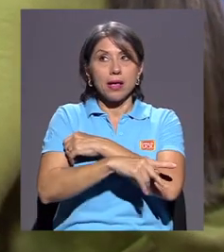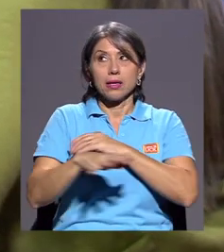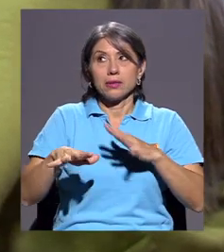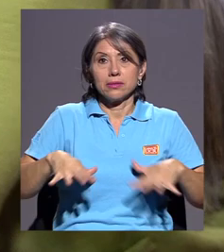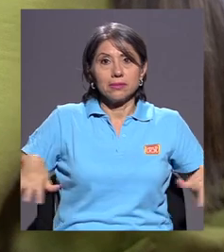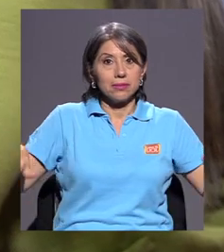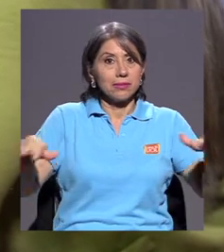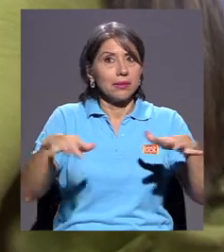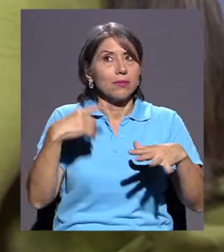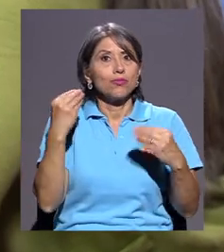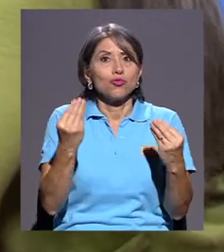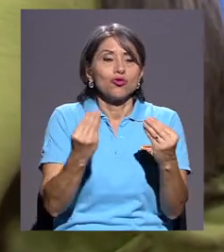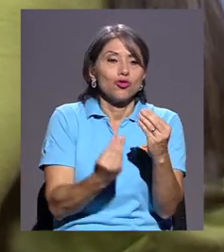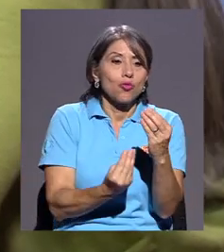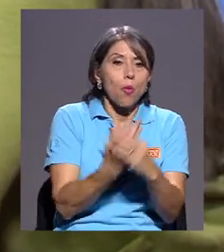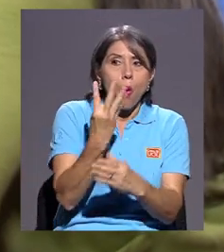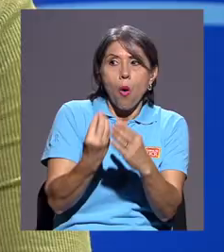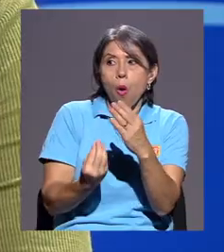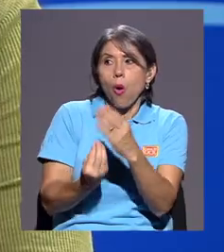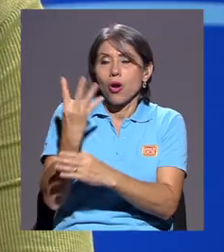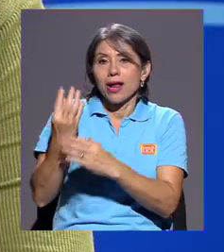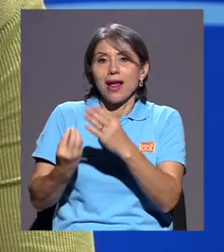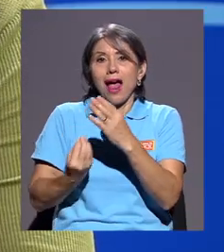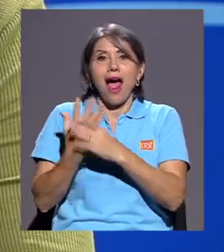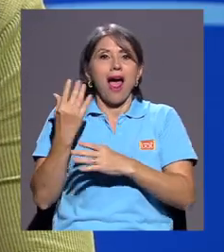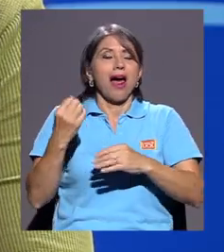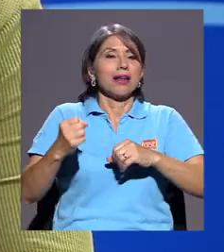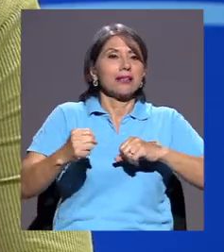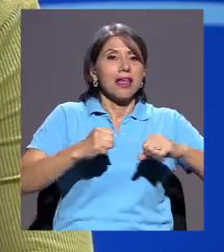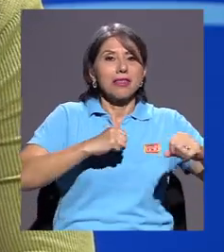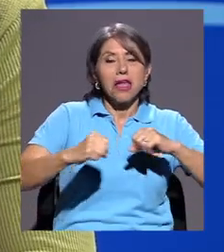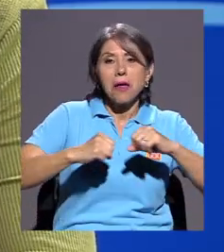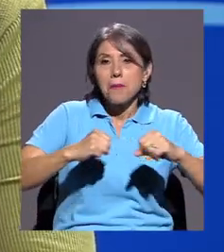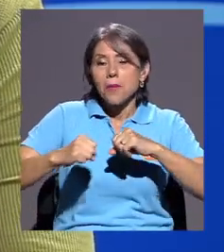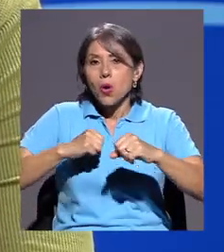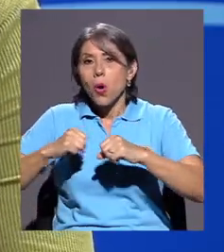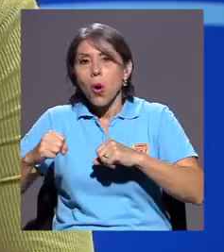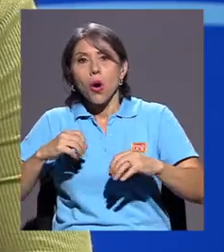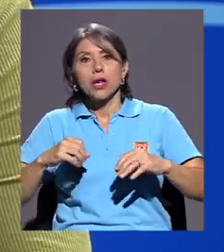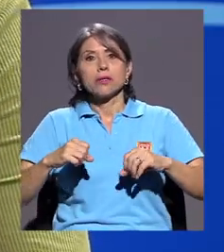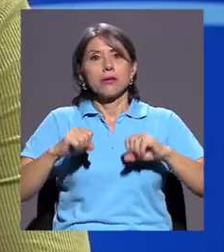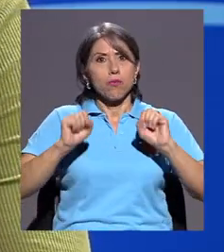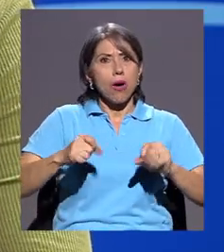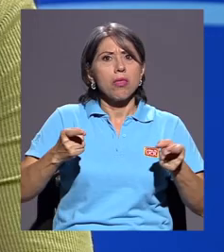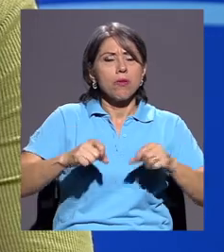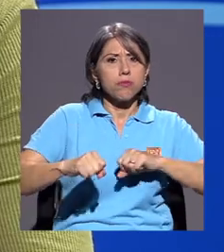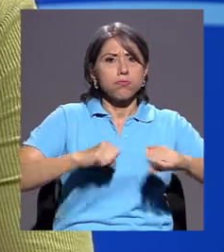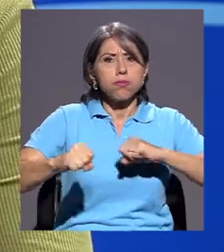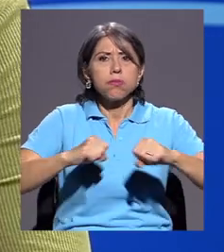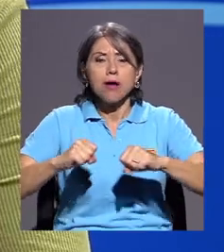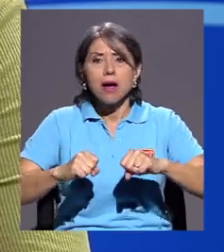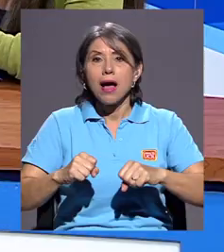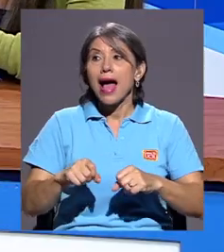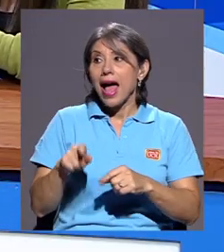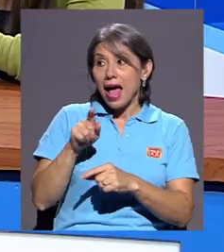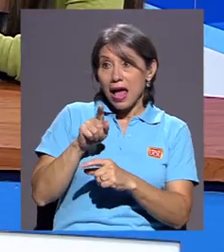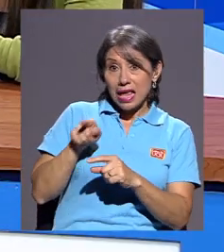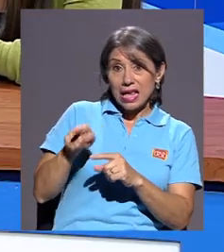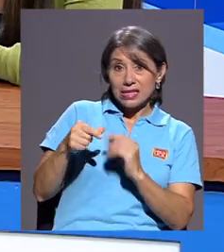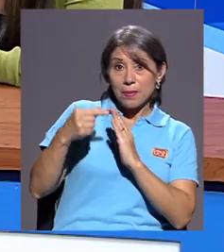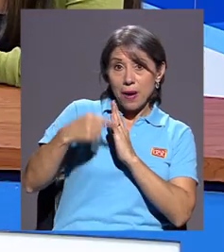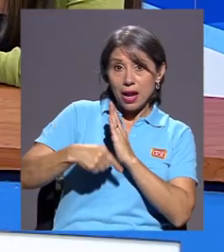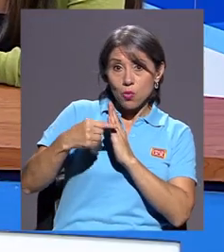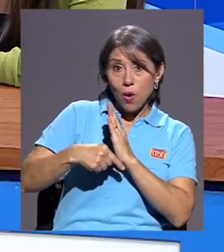es completamente, ¿verdad?, volcánico y demás, con temblores, posibilidades de terremoto y todo para esto. Para especificar, es, ajá, un manual